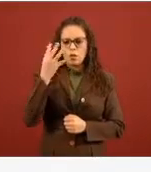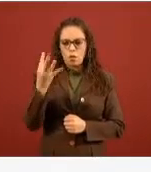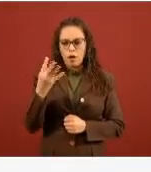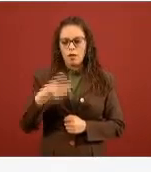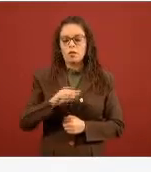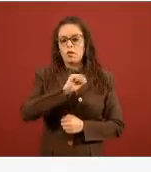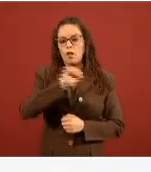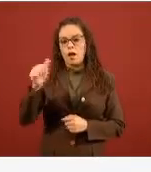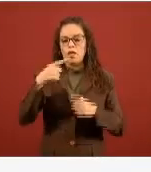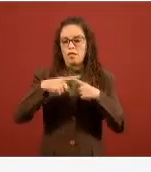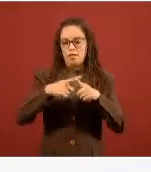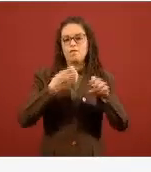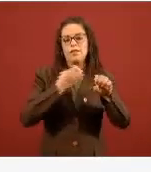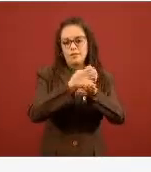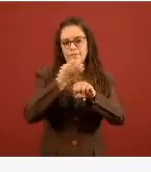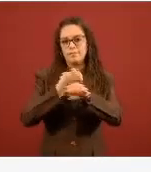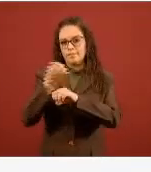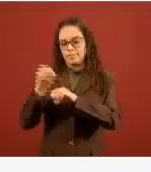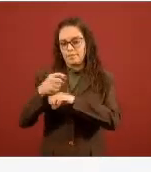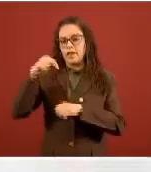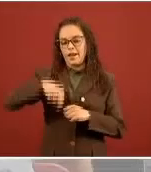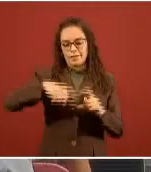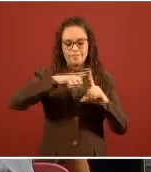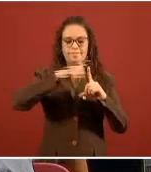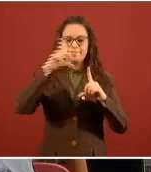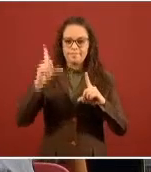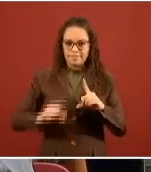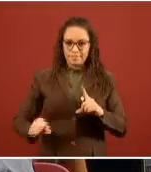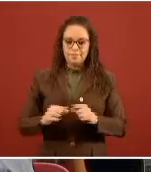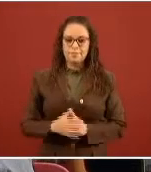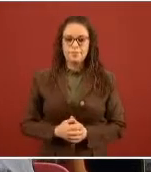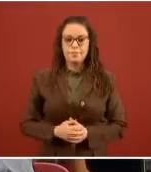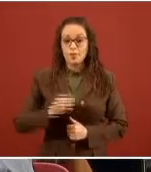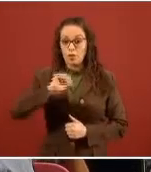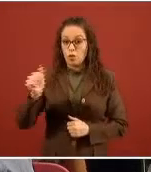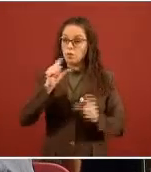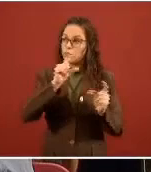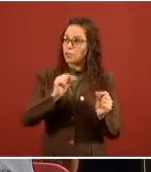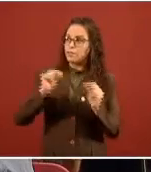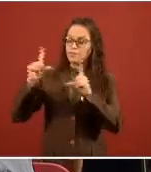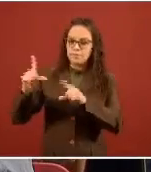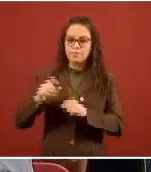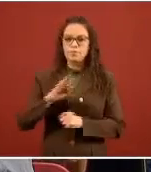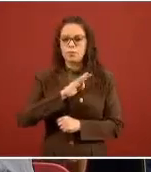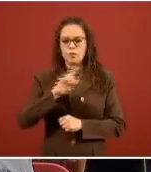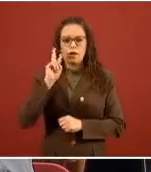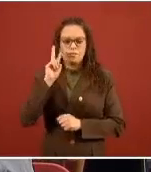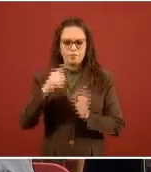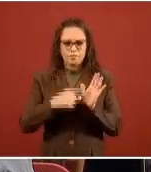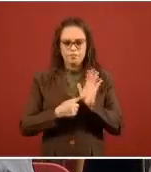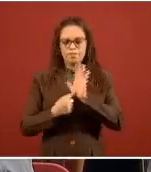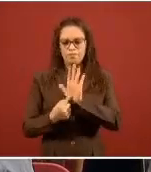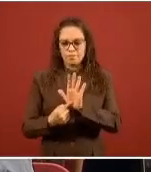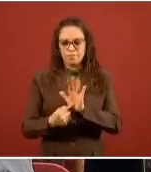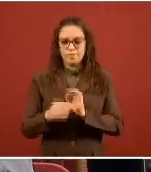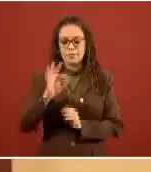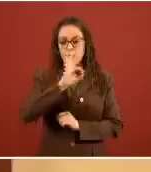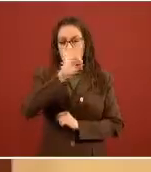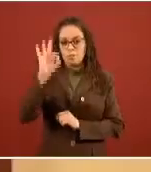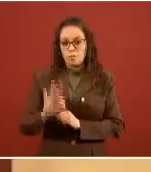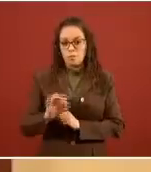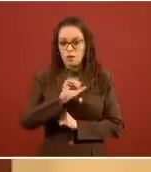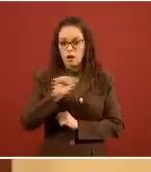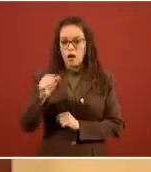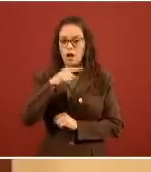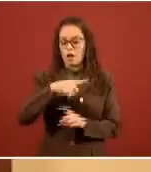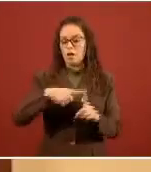las diferentes entidades federativas. La siguiente diapositiva podemos ver precisamente el porcentaje de